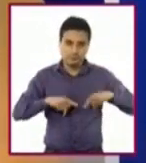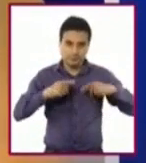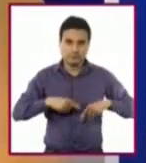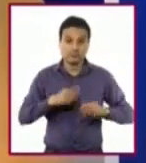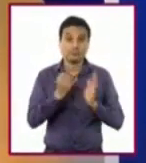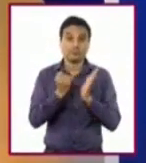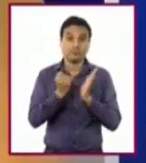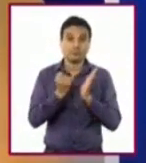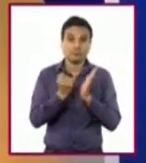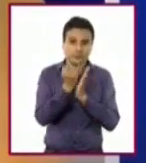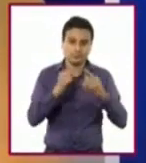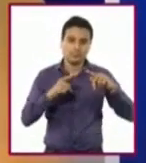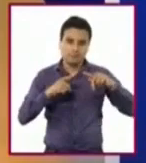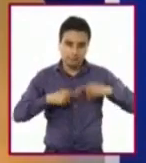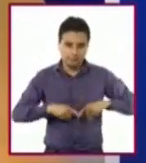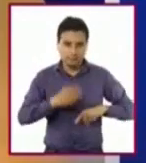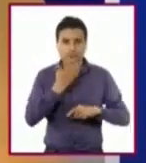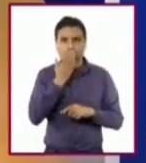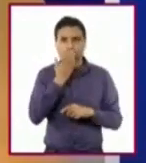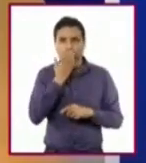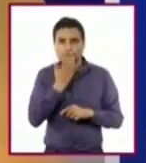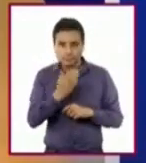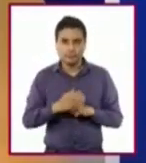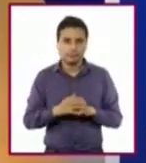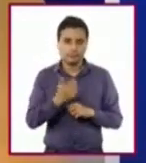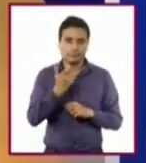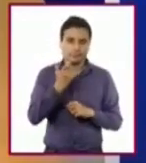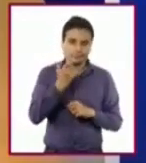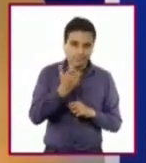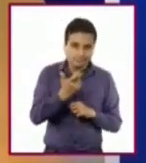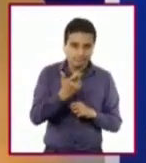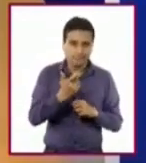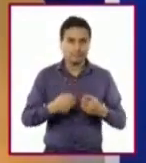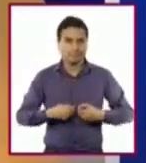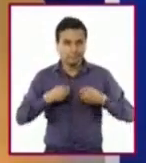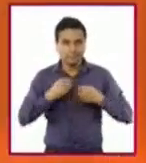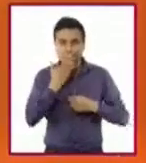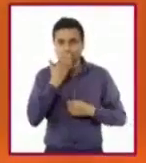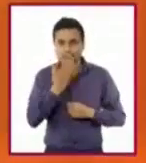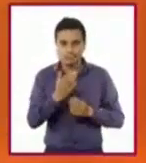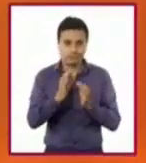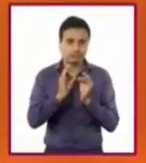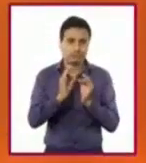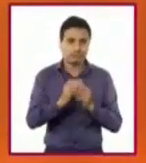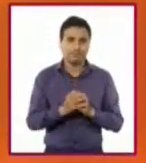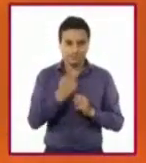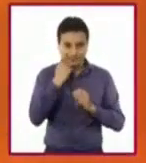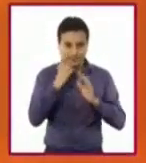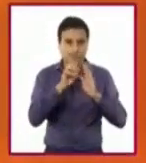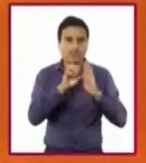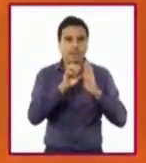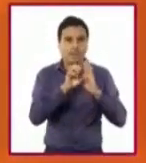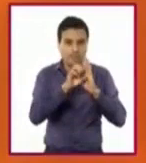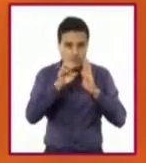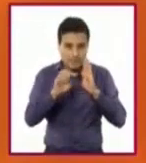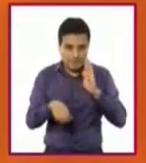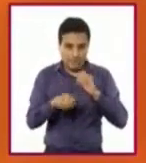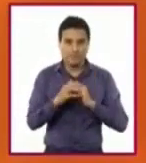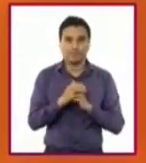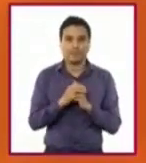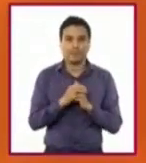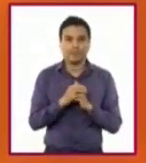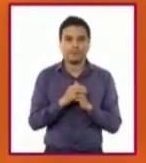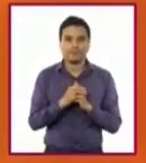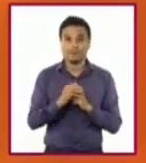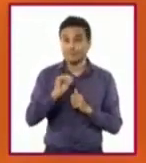social político comercial y sustentable de nuestro país por ejemplo gracias a los datos que